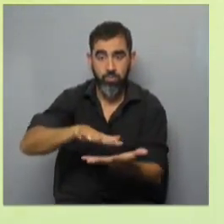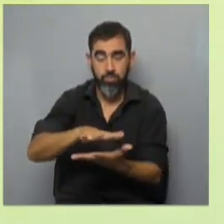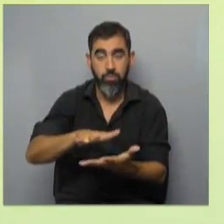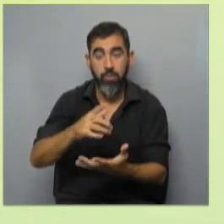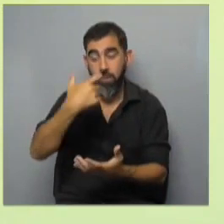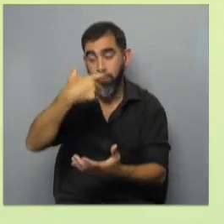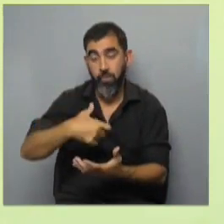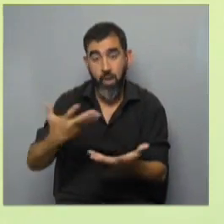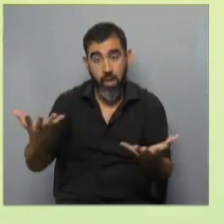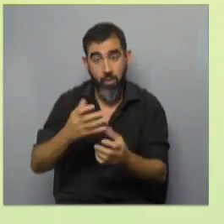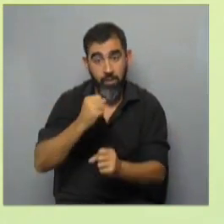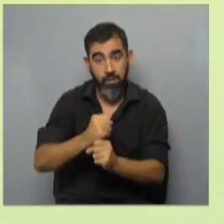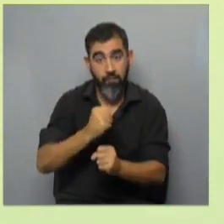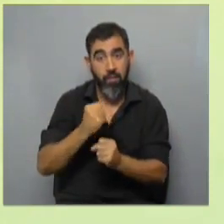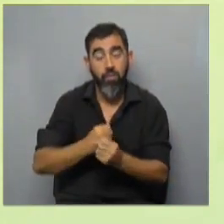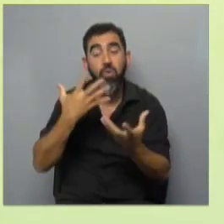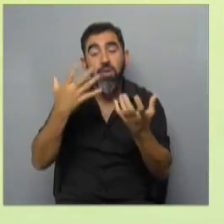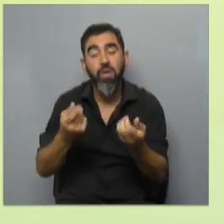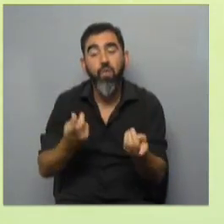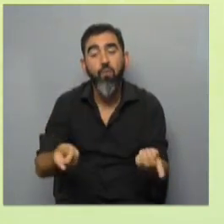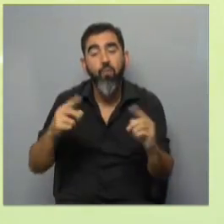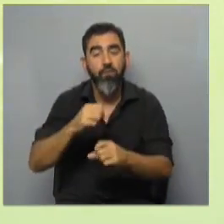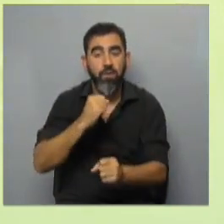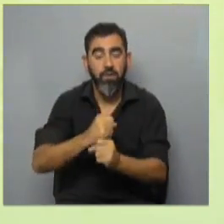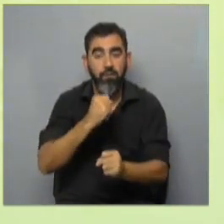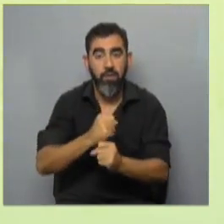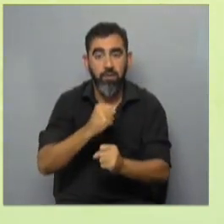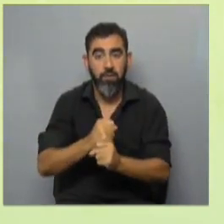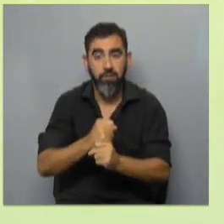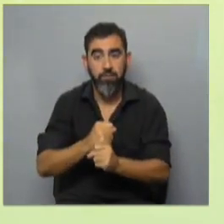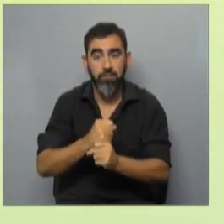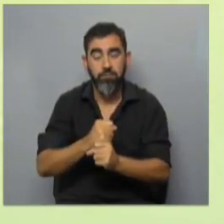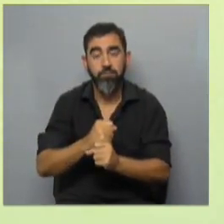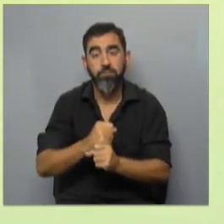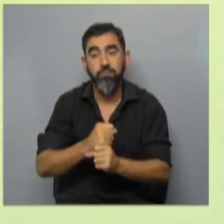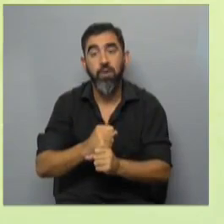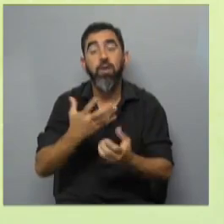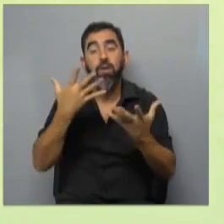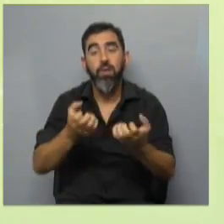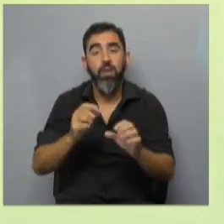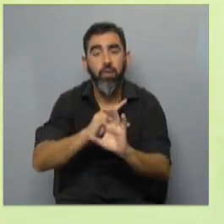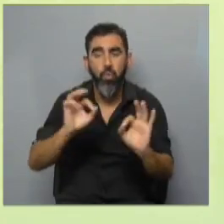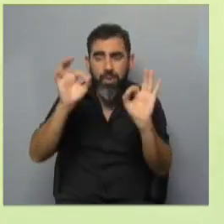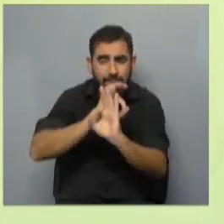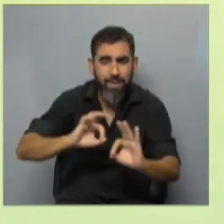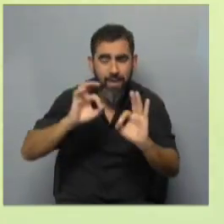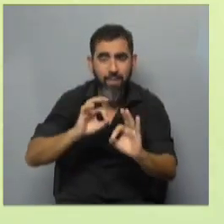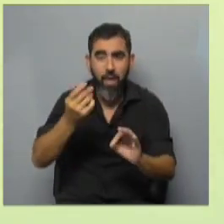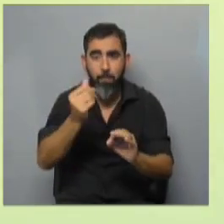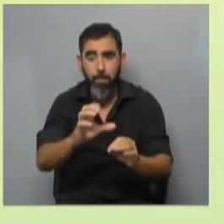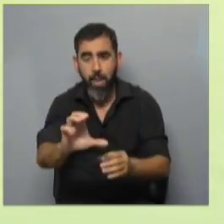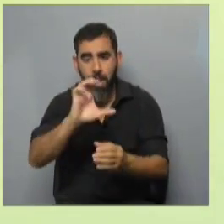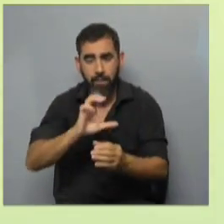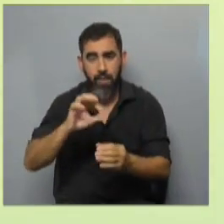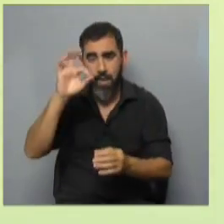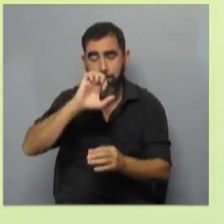trabajador en este caso lo que quiere es el reintegro del puesto de trabajo está hasta dispuesto a no tocar esa plata que le puso